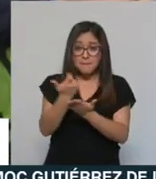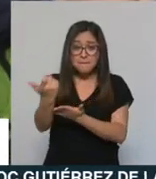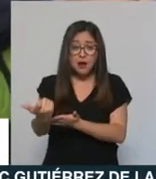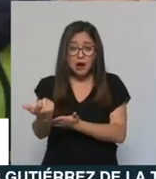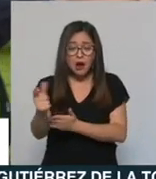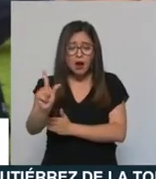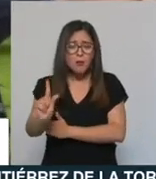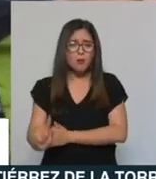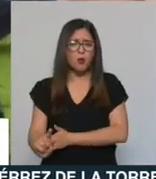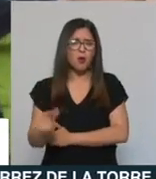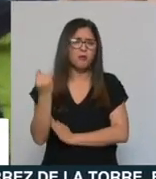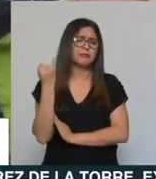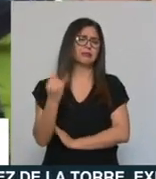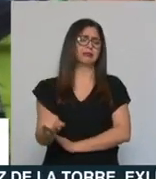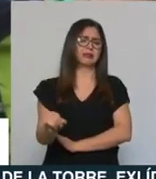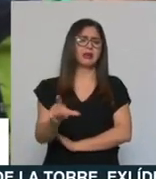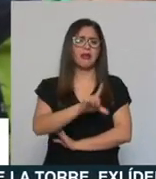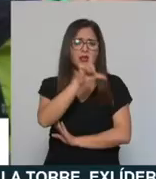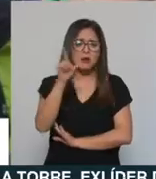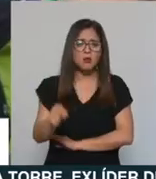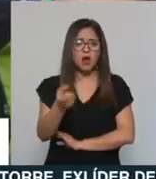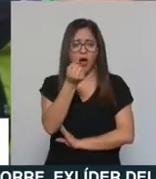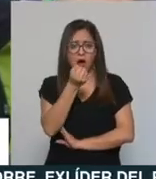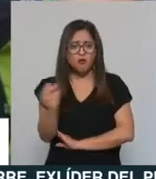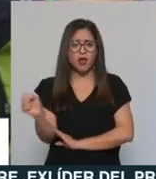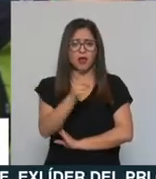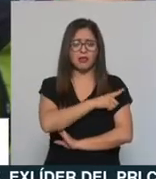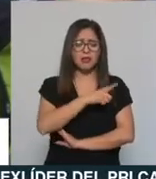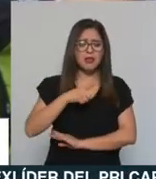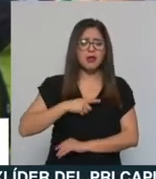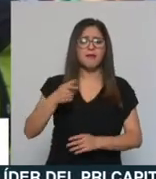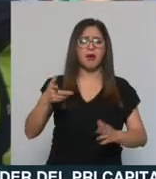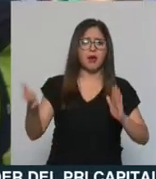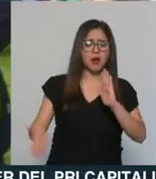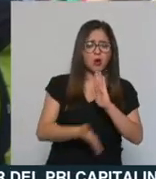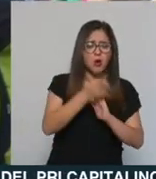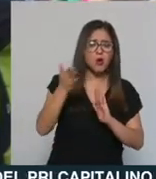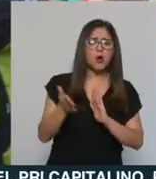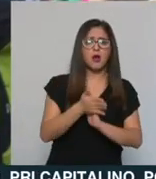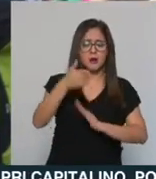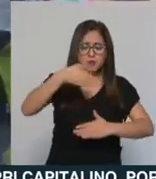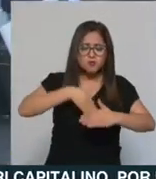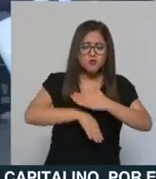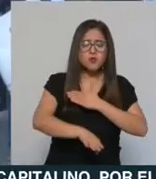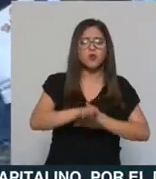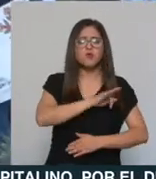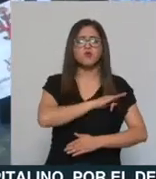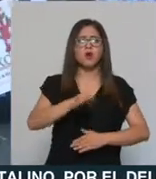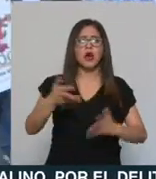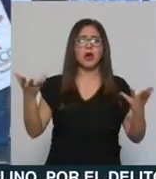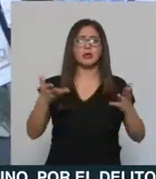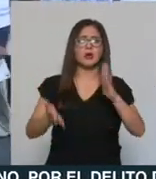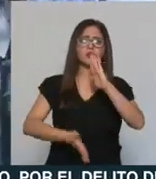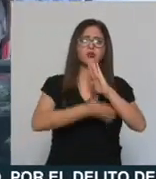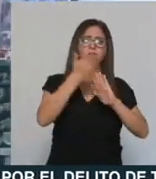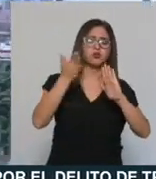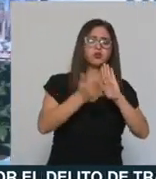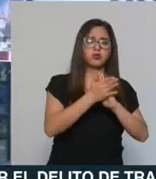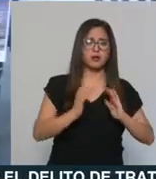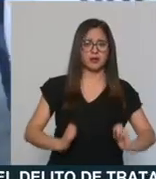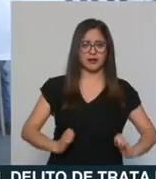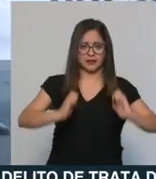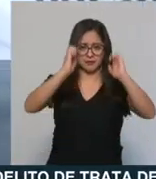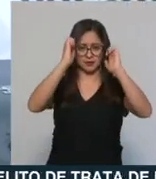aparte los forzan para poder construir vialidades y hacer más edificios. Por lo que solicitarán